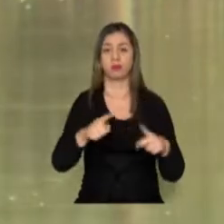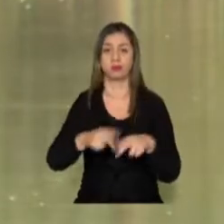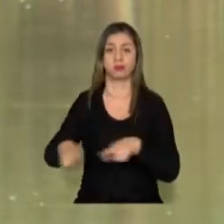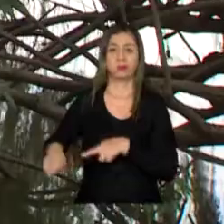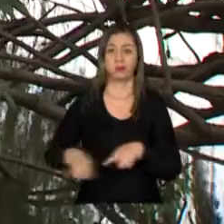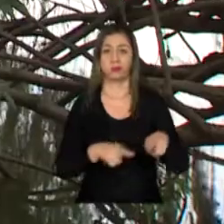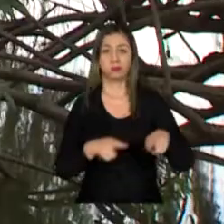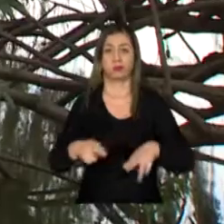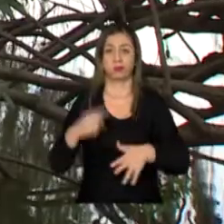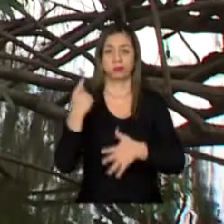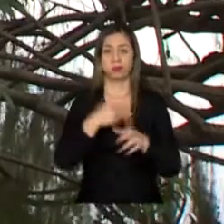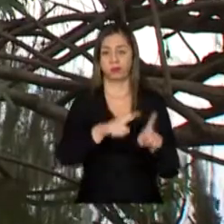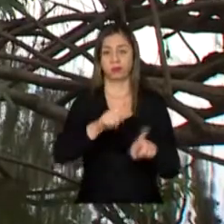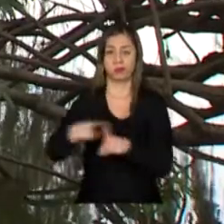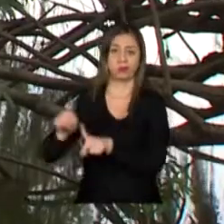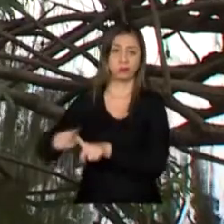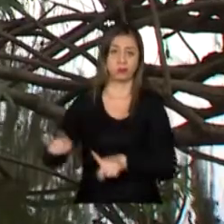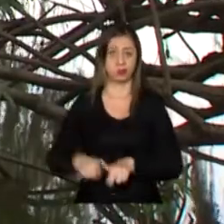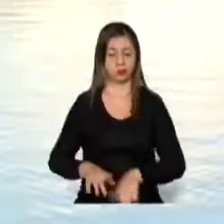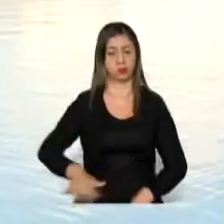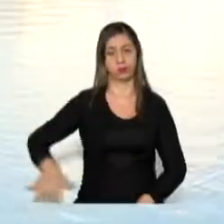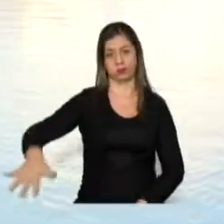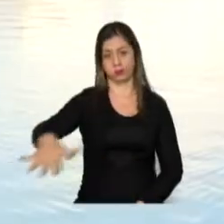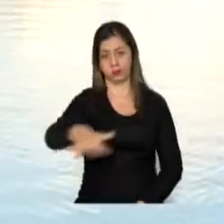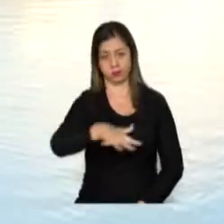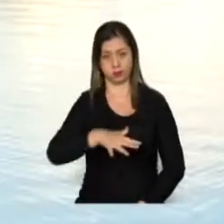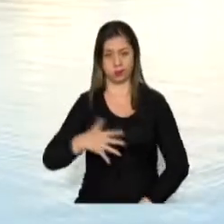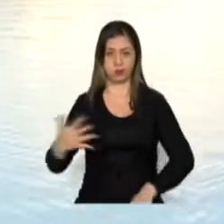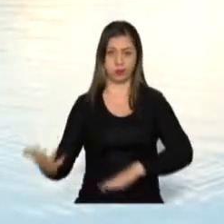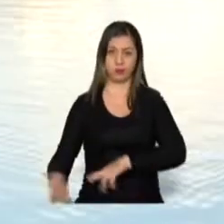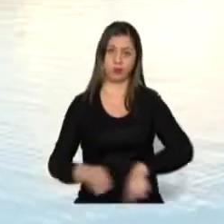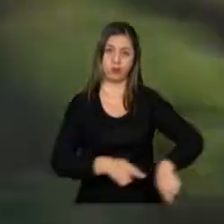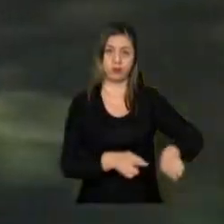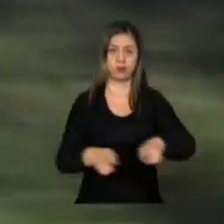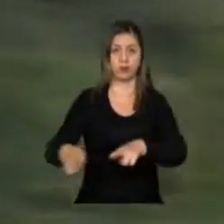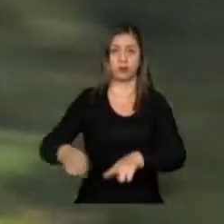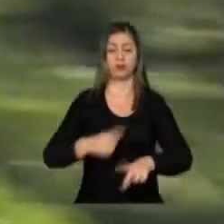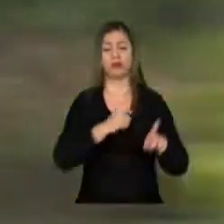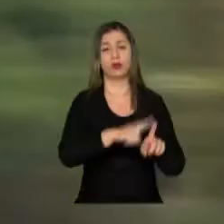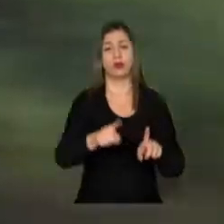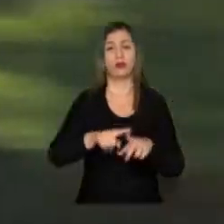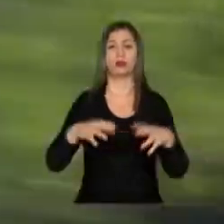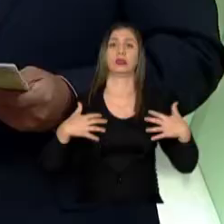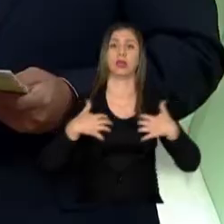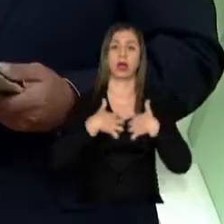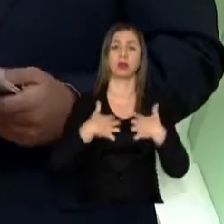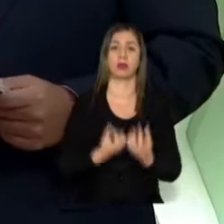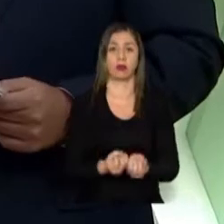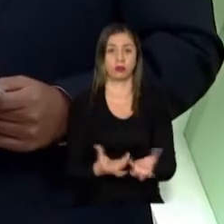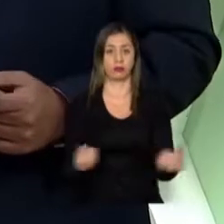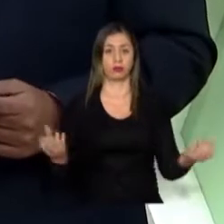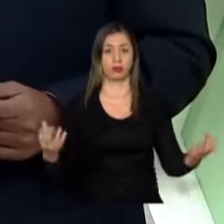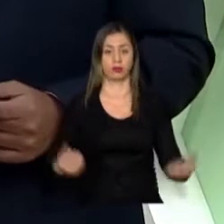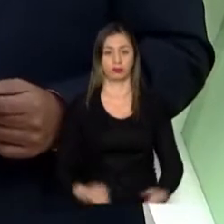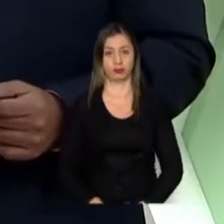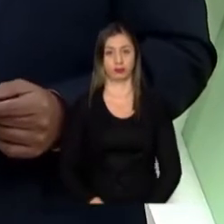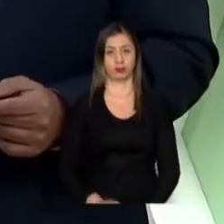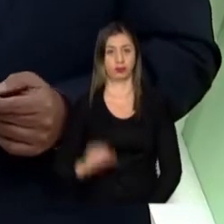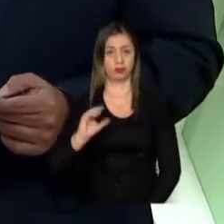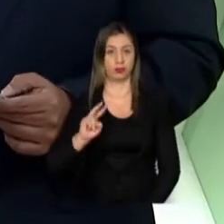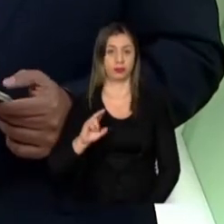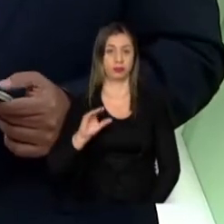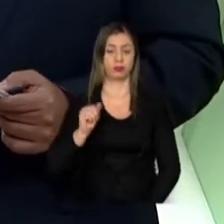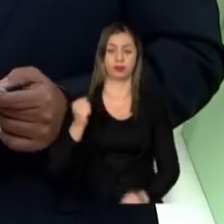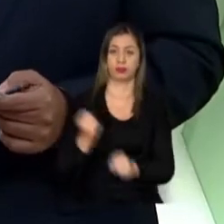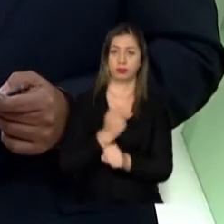Tuluá, Mateo, San Antonio y La Bolsa, ecosistemas que albergan una diversidad de flora y fauna. La CBC inició